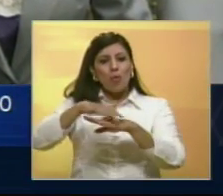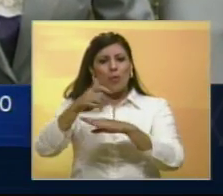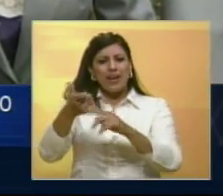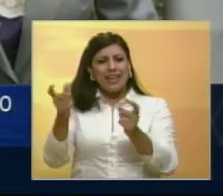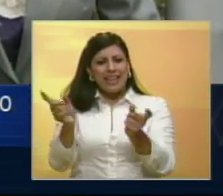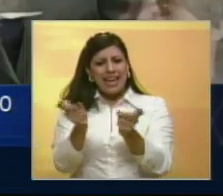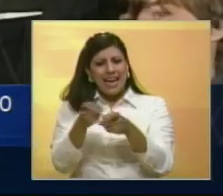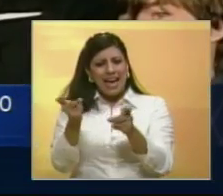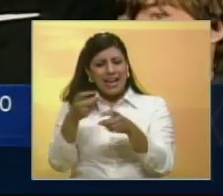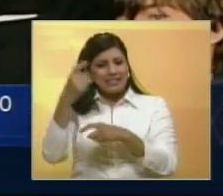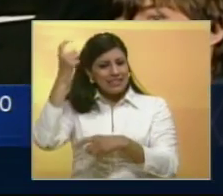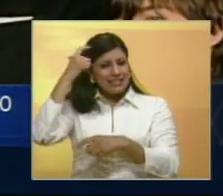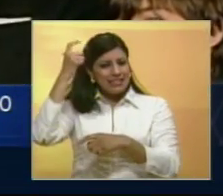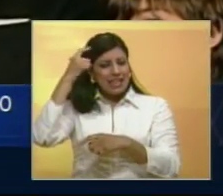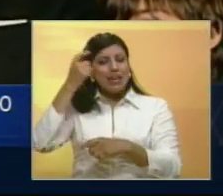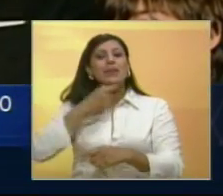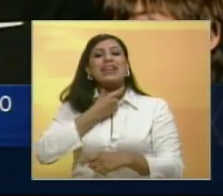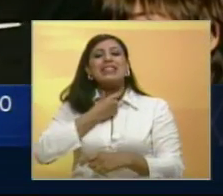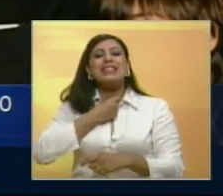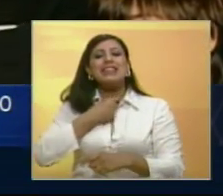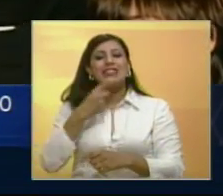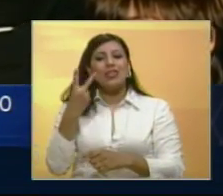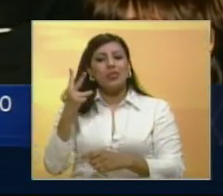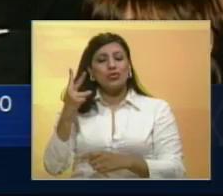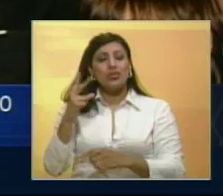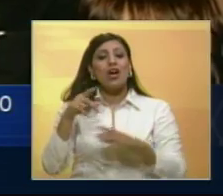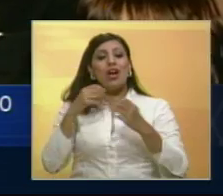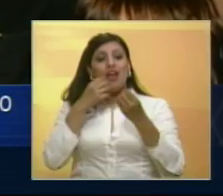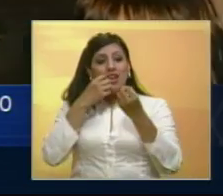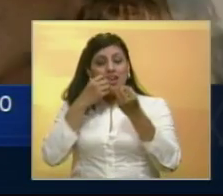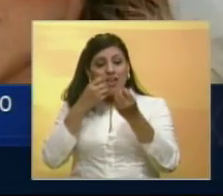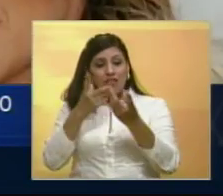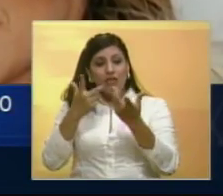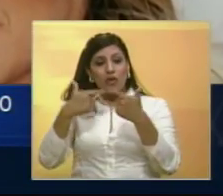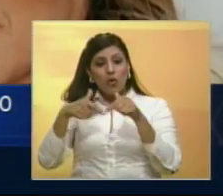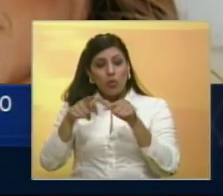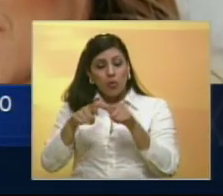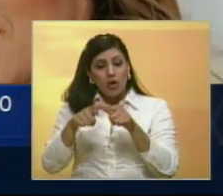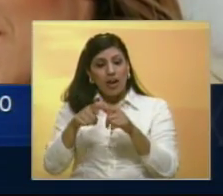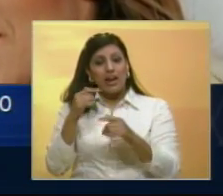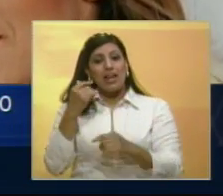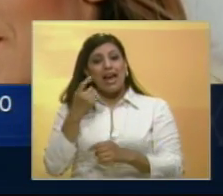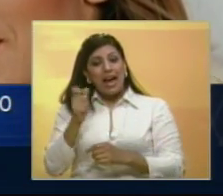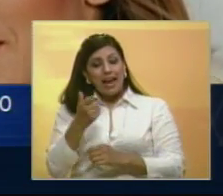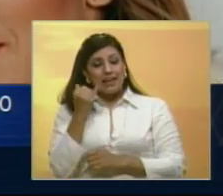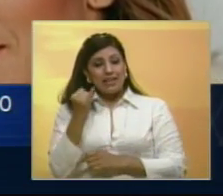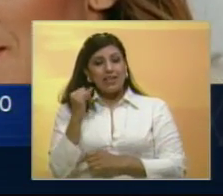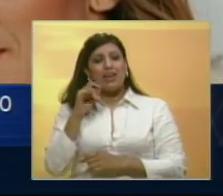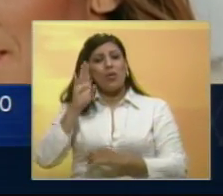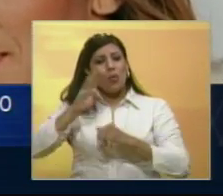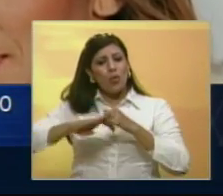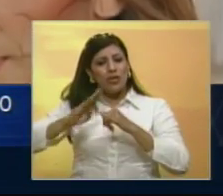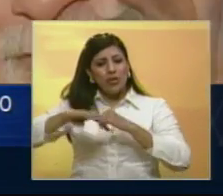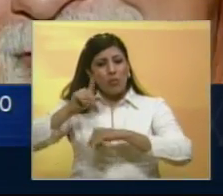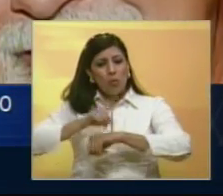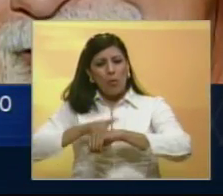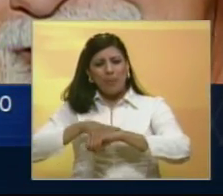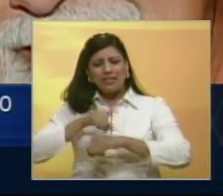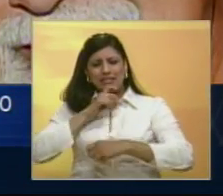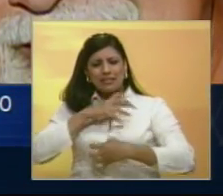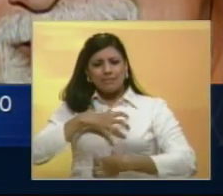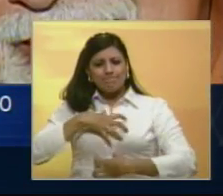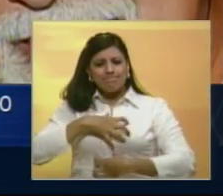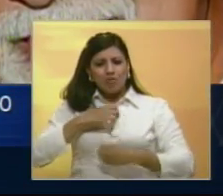un cáncer de cerebro y garganta. La noticia se dio a conocer en el portal de E! Y aseguraron que sus últimos momentos fueron